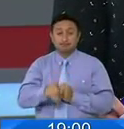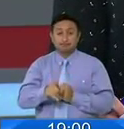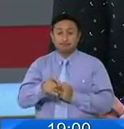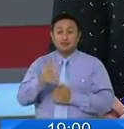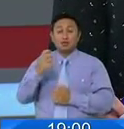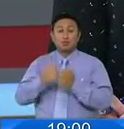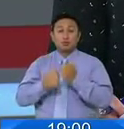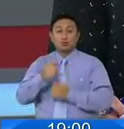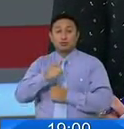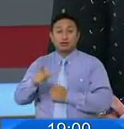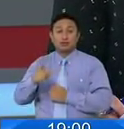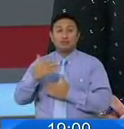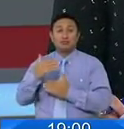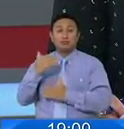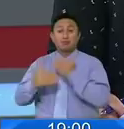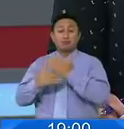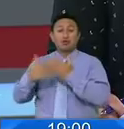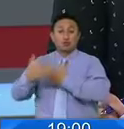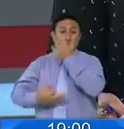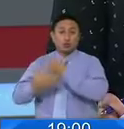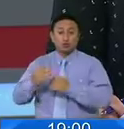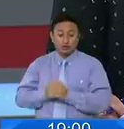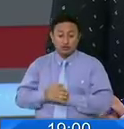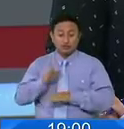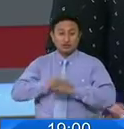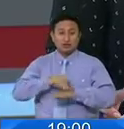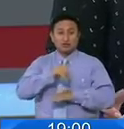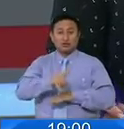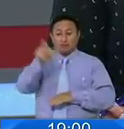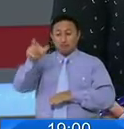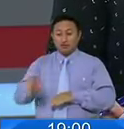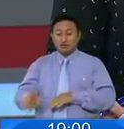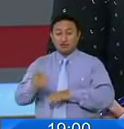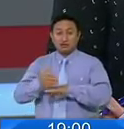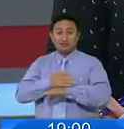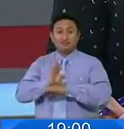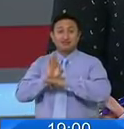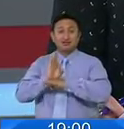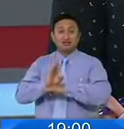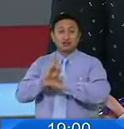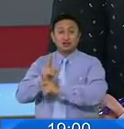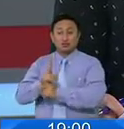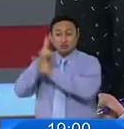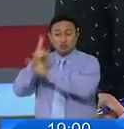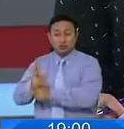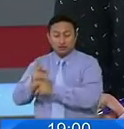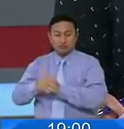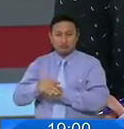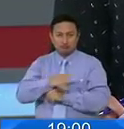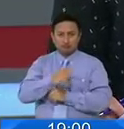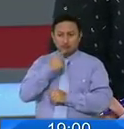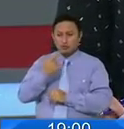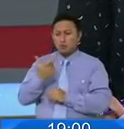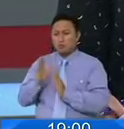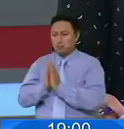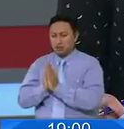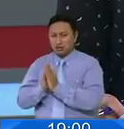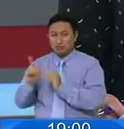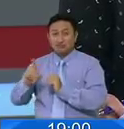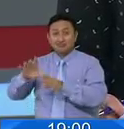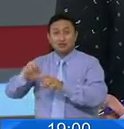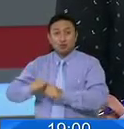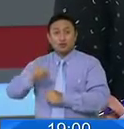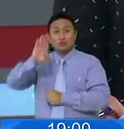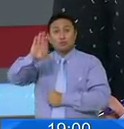forma parte del programa de víctimas y testigos. Supuestamente solicitarle cambie su declaración en relación al secuestro de